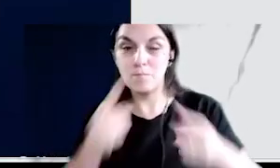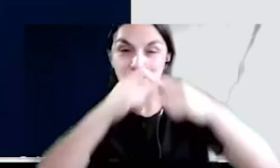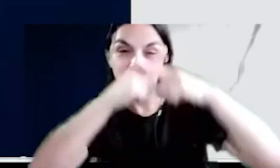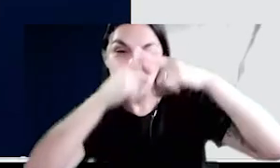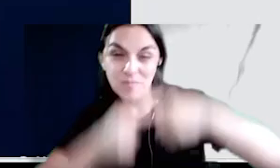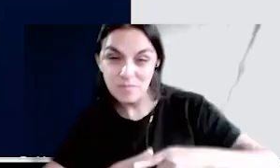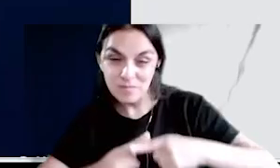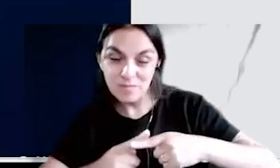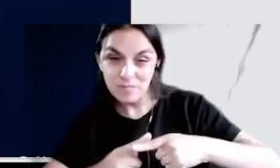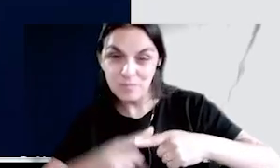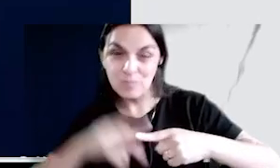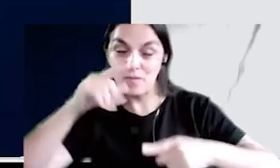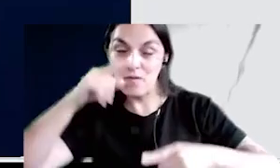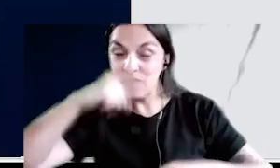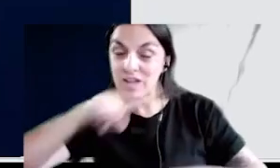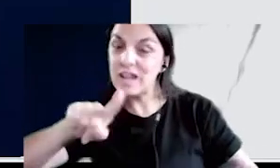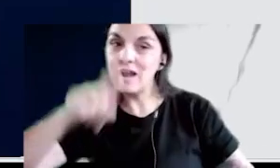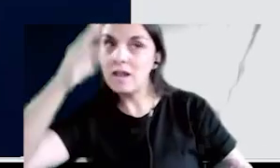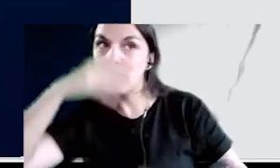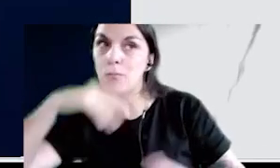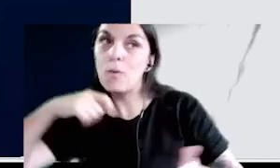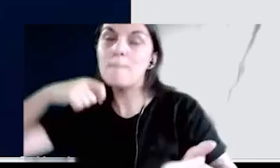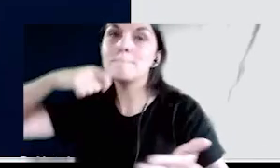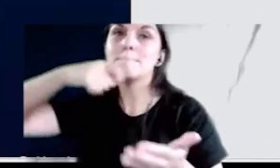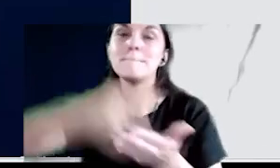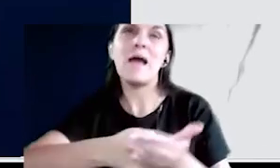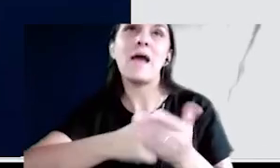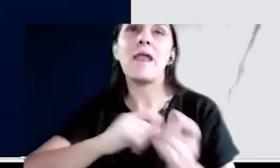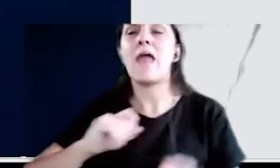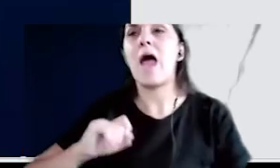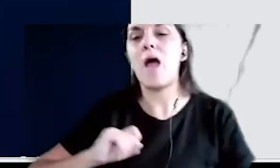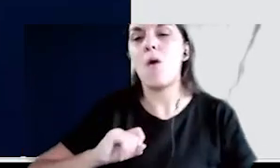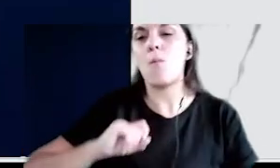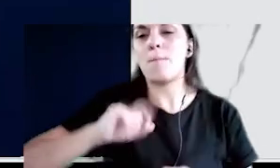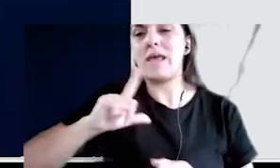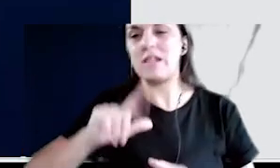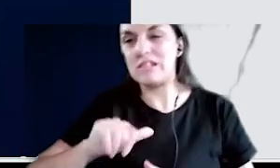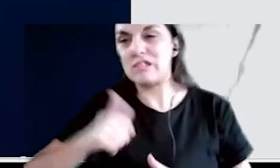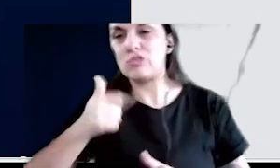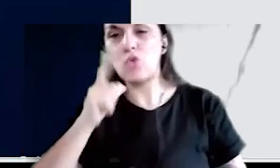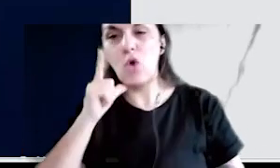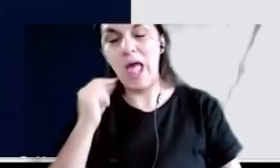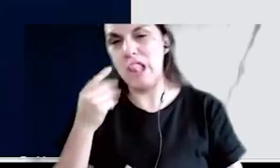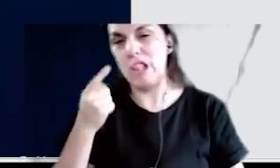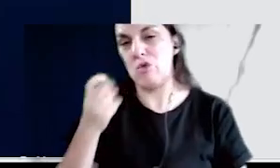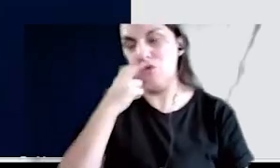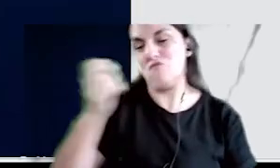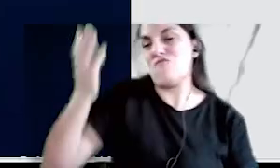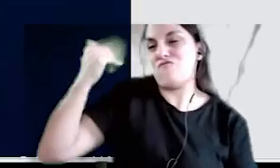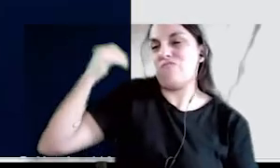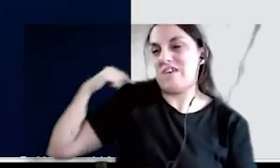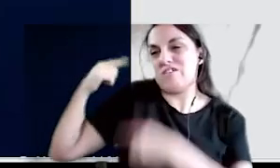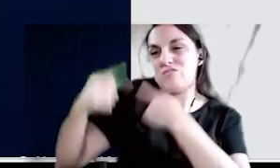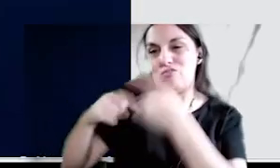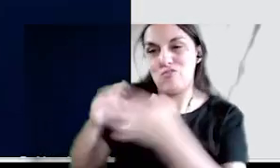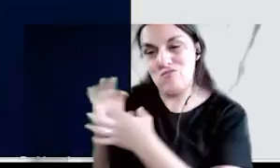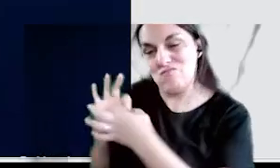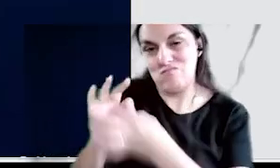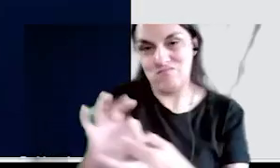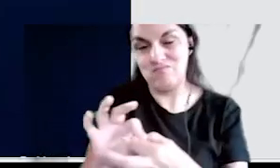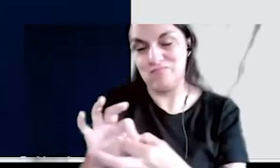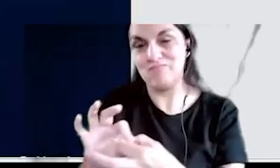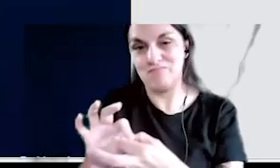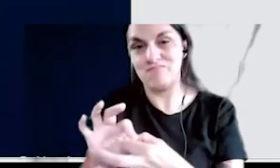liquidación a esa fecha y después les pagan a veces también algún aumento que es retroactivo. Entonces, como el aumento retroactivo estaba cuando ustedes eran empleados,